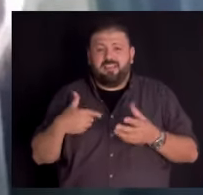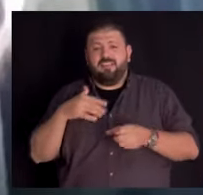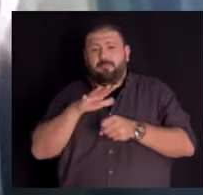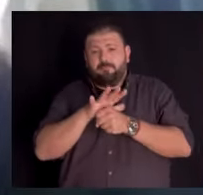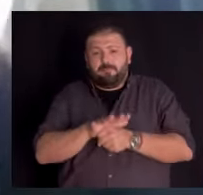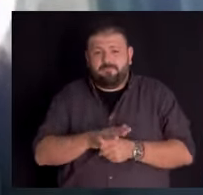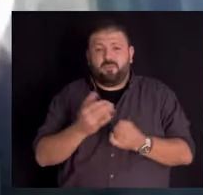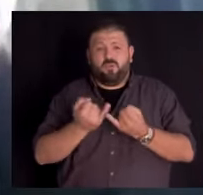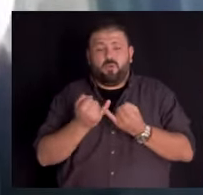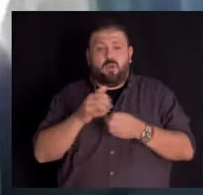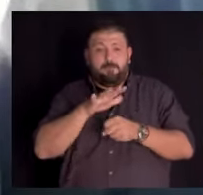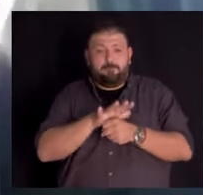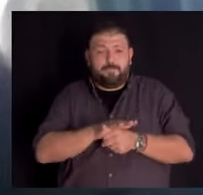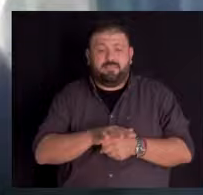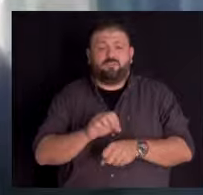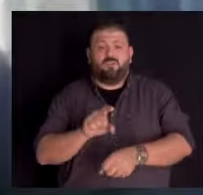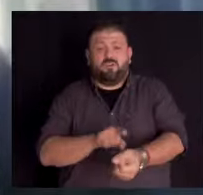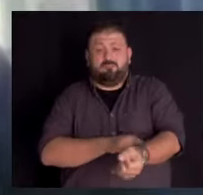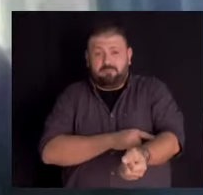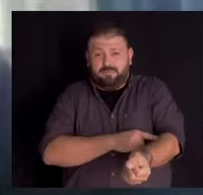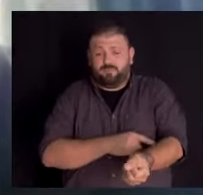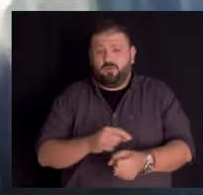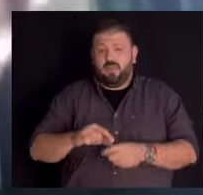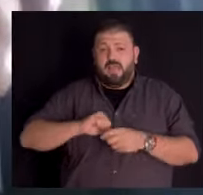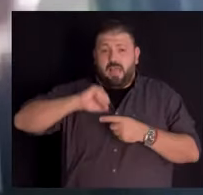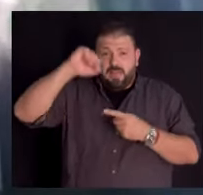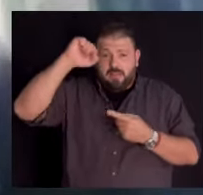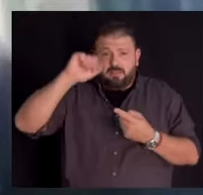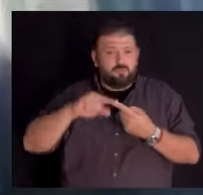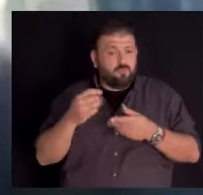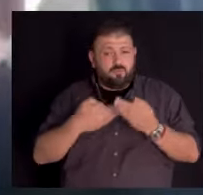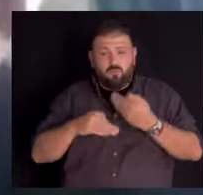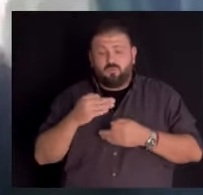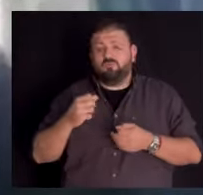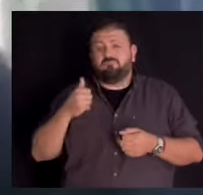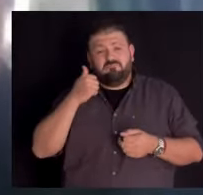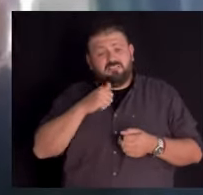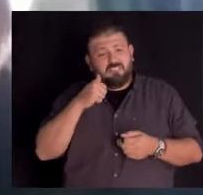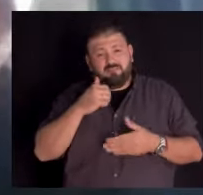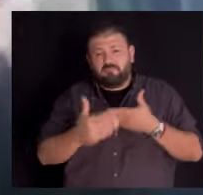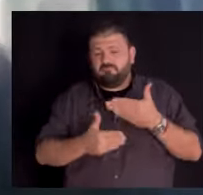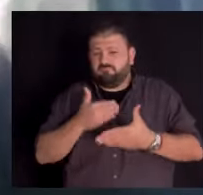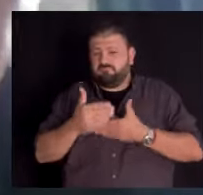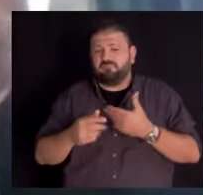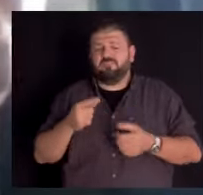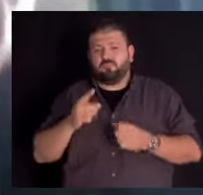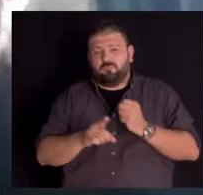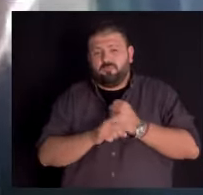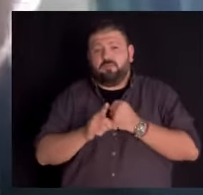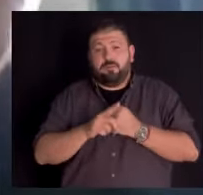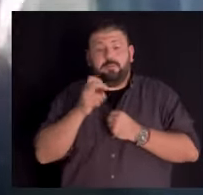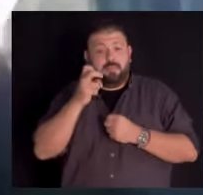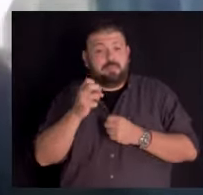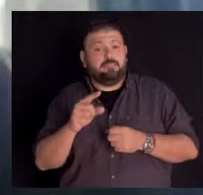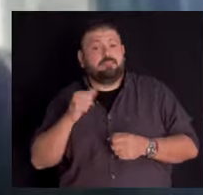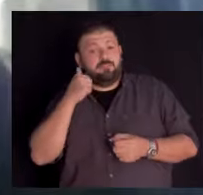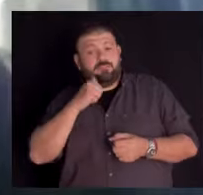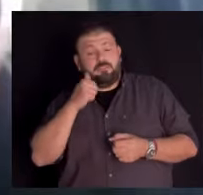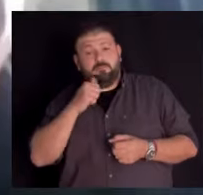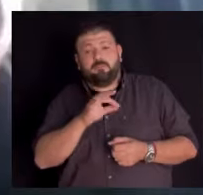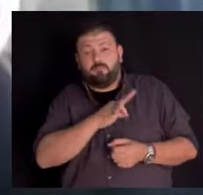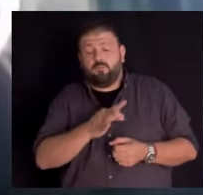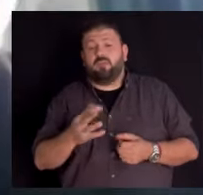alta, o sea, que tiene hipertensión arterial, normalmente va a estar teniendo crisis hipertensivas. Esto puede desencadenar